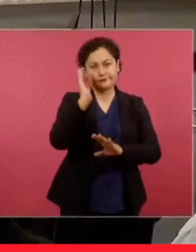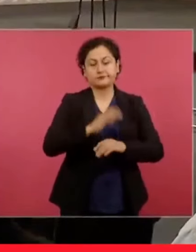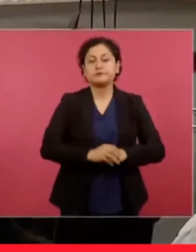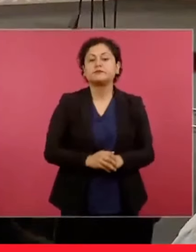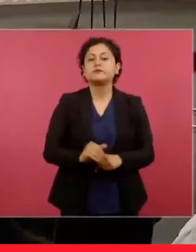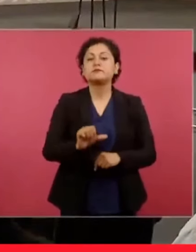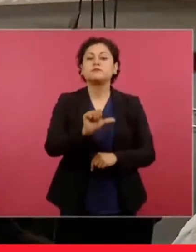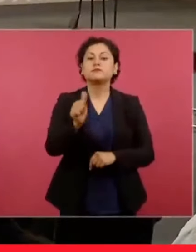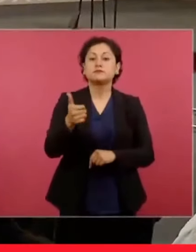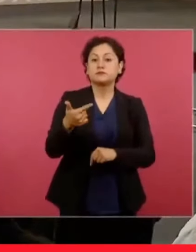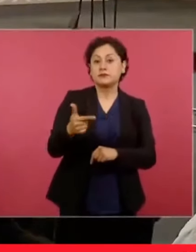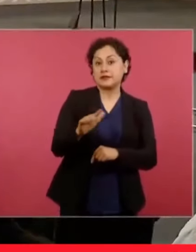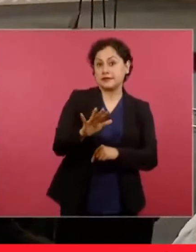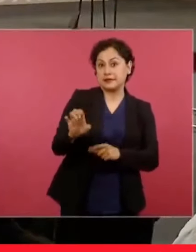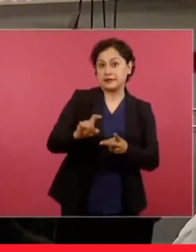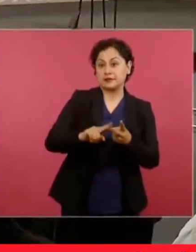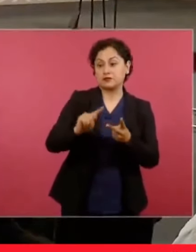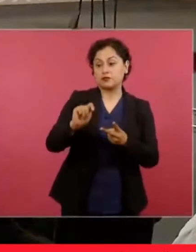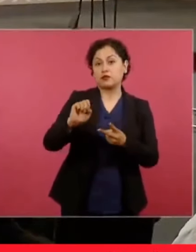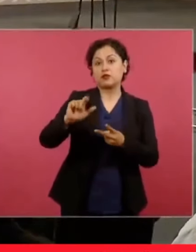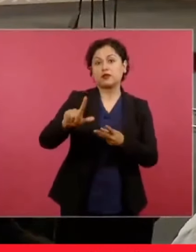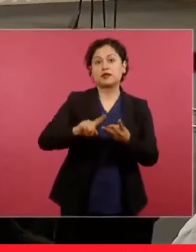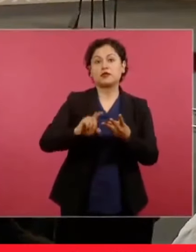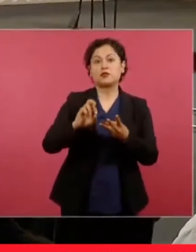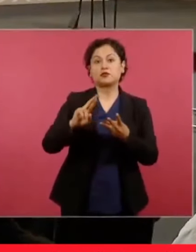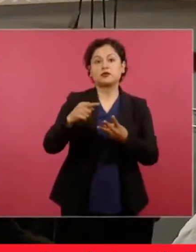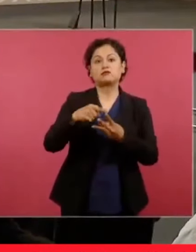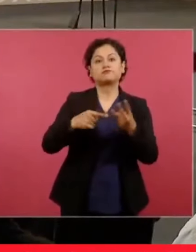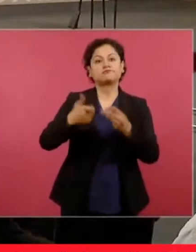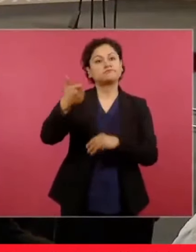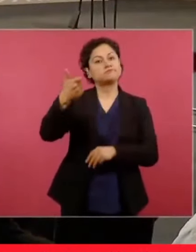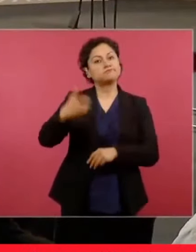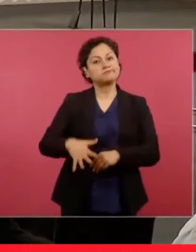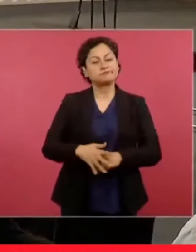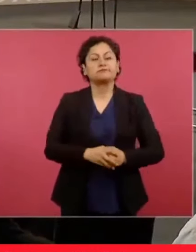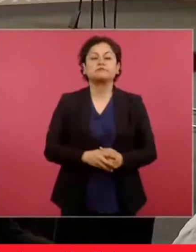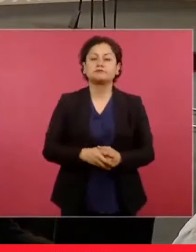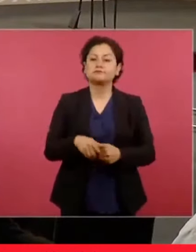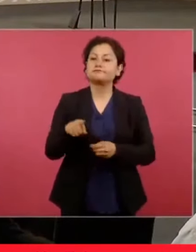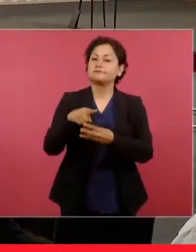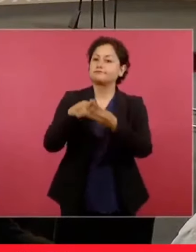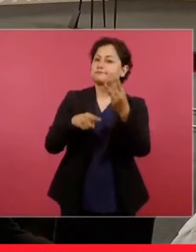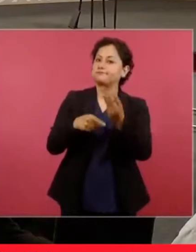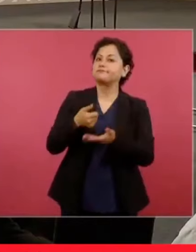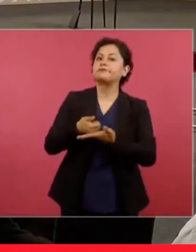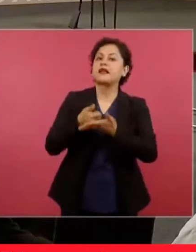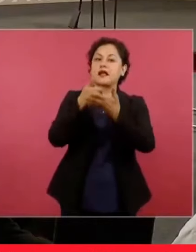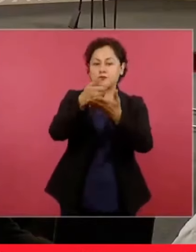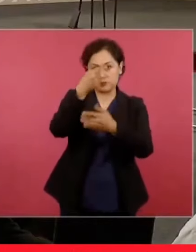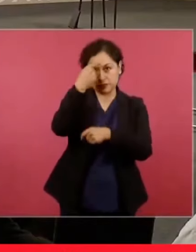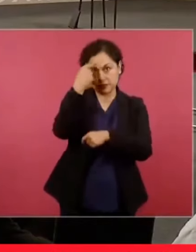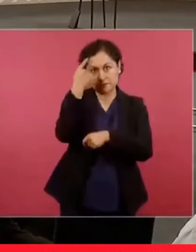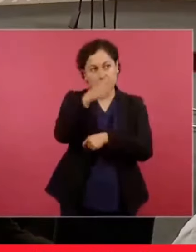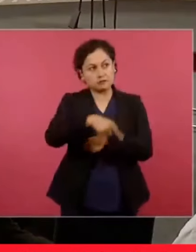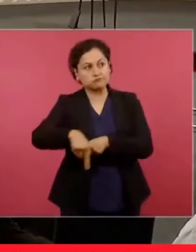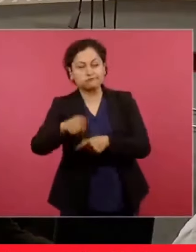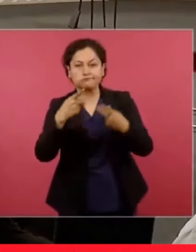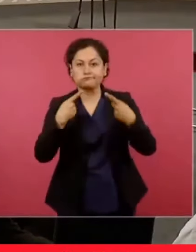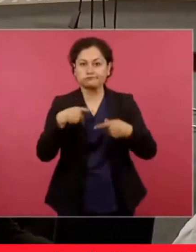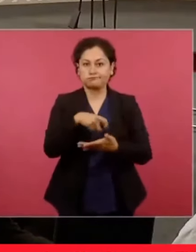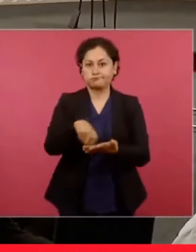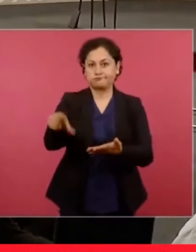tenemos a g500 total y orsan como las más baratas esto es las aliadas de las consumidoras y los